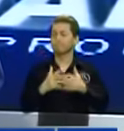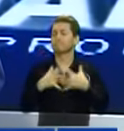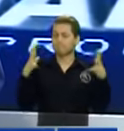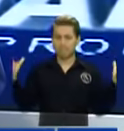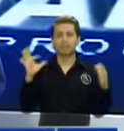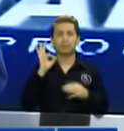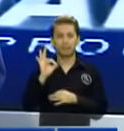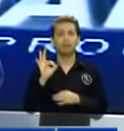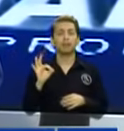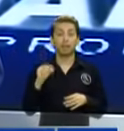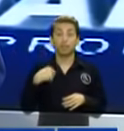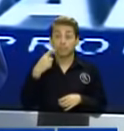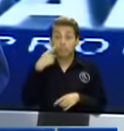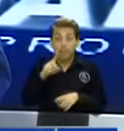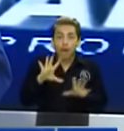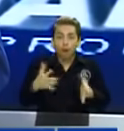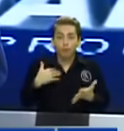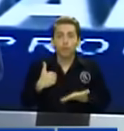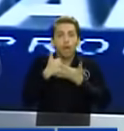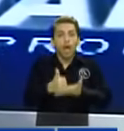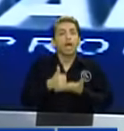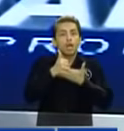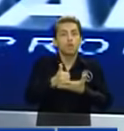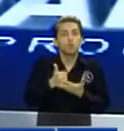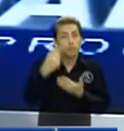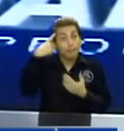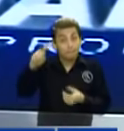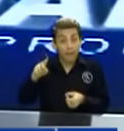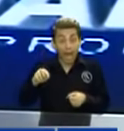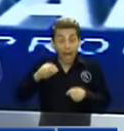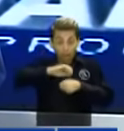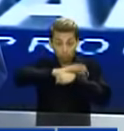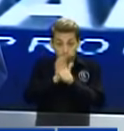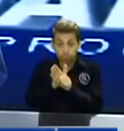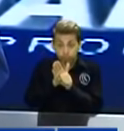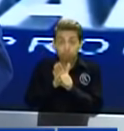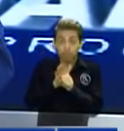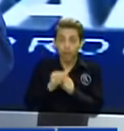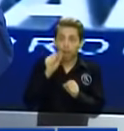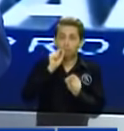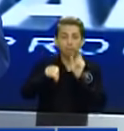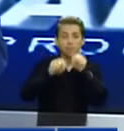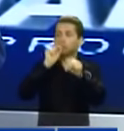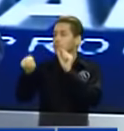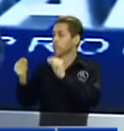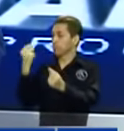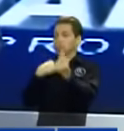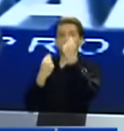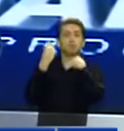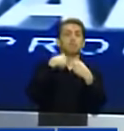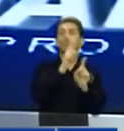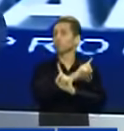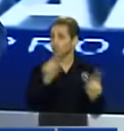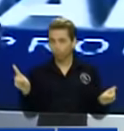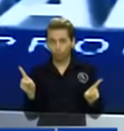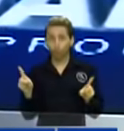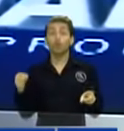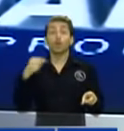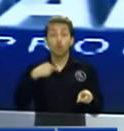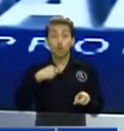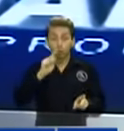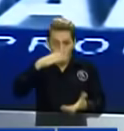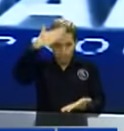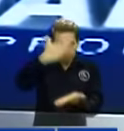que nosotros podemos contribuir todos a que el virus no se traslade de ser humano a ser humano. Si uno rompe ese traslado